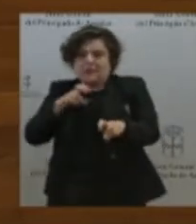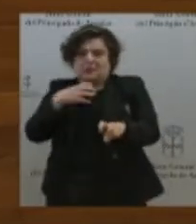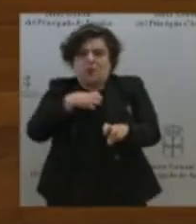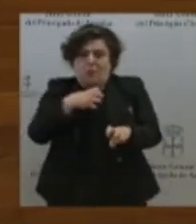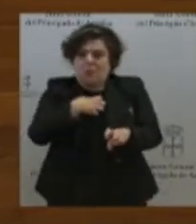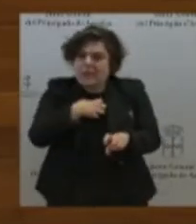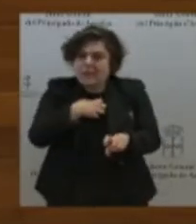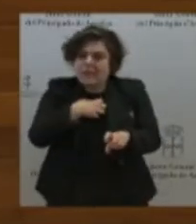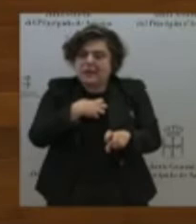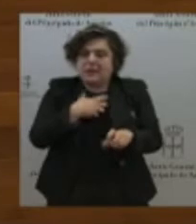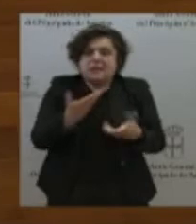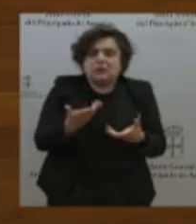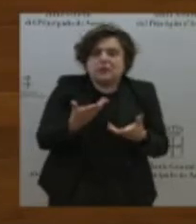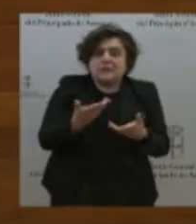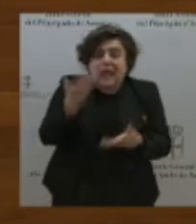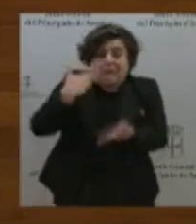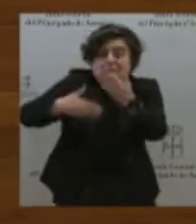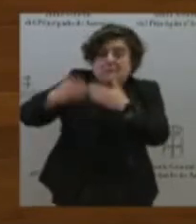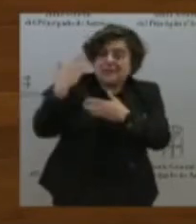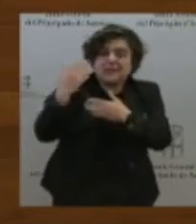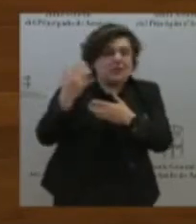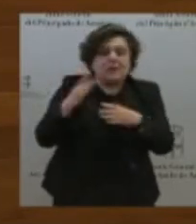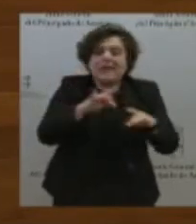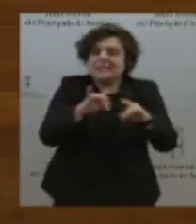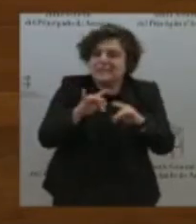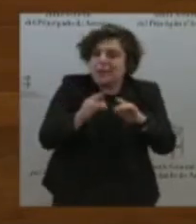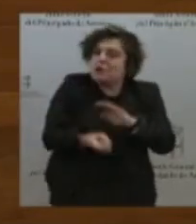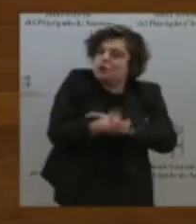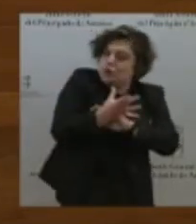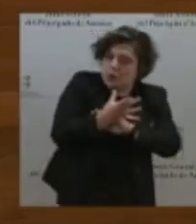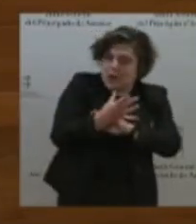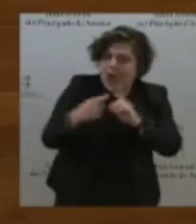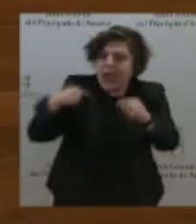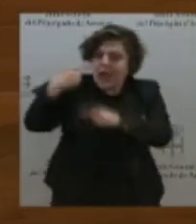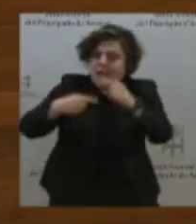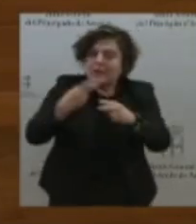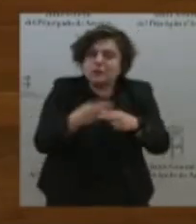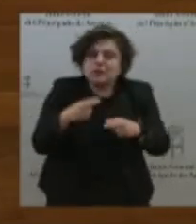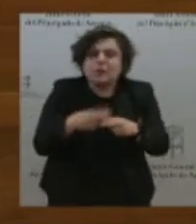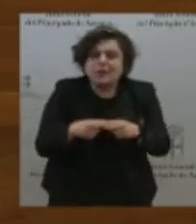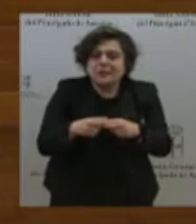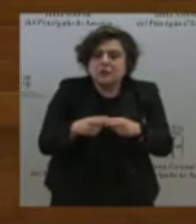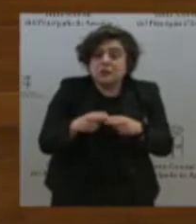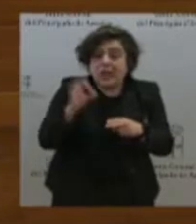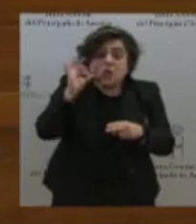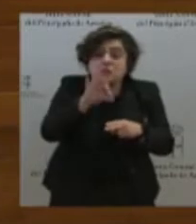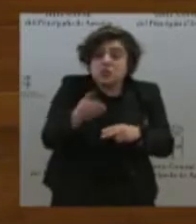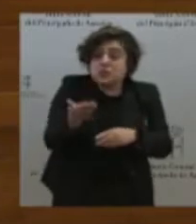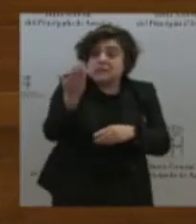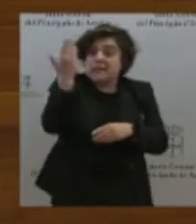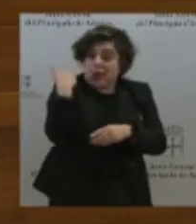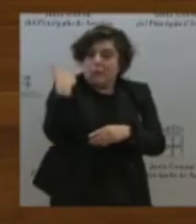abonado en el que siembran los herederos políticos de aquellos que hace un siglo arrastraron al viejo continente